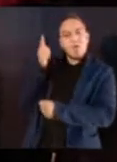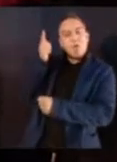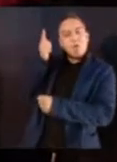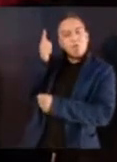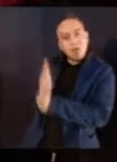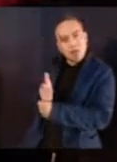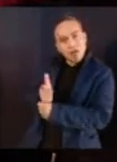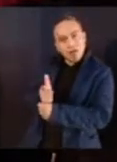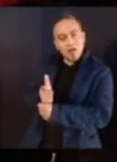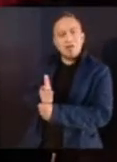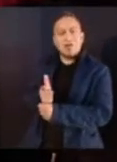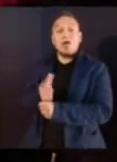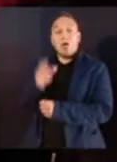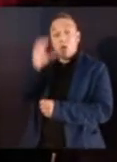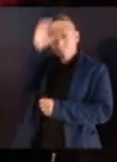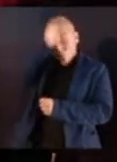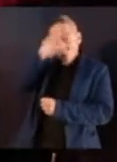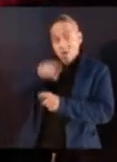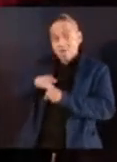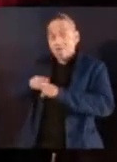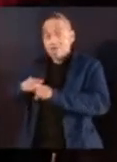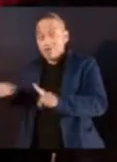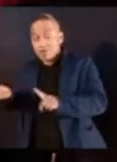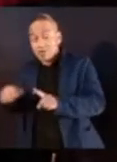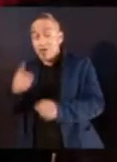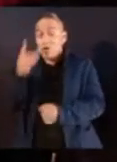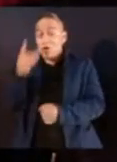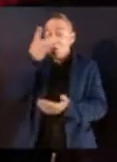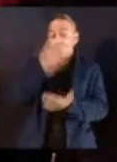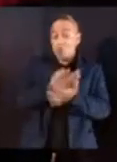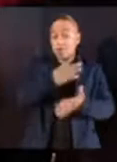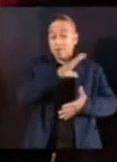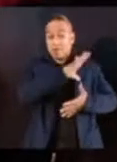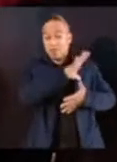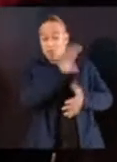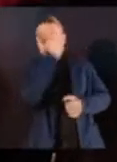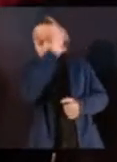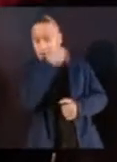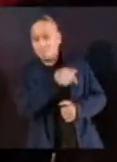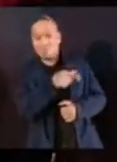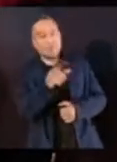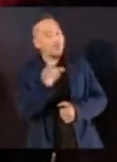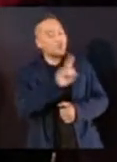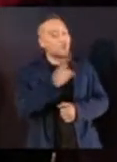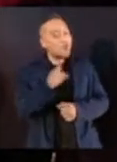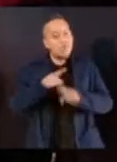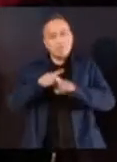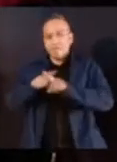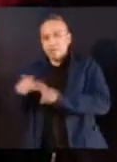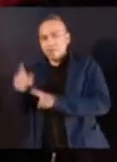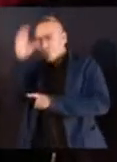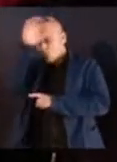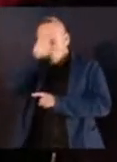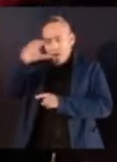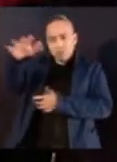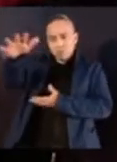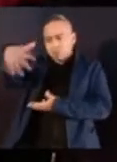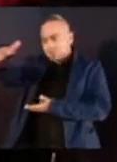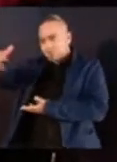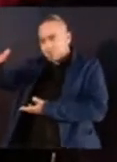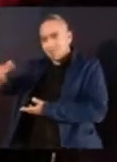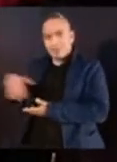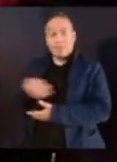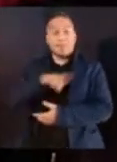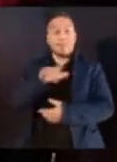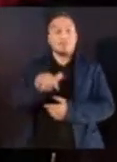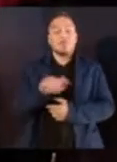occidental. Y esto ha venido creciendo afortunadamente durante el último siglo, literalmente durante